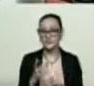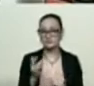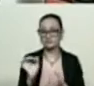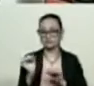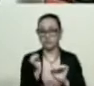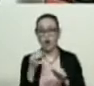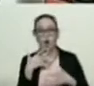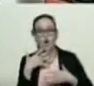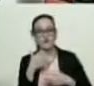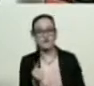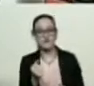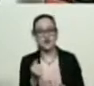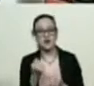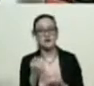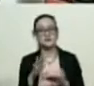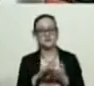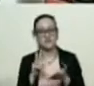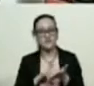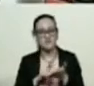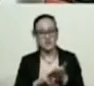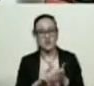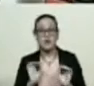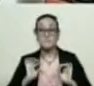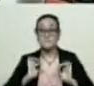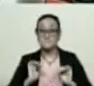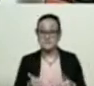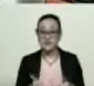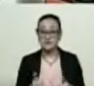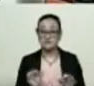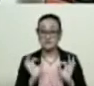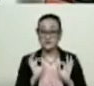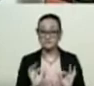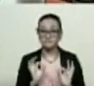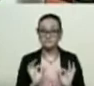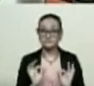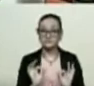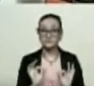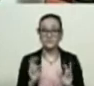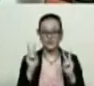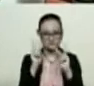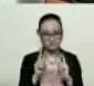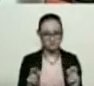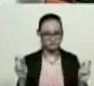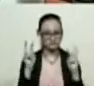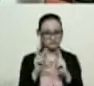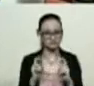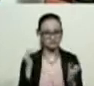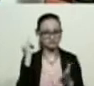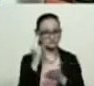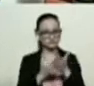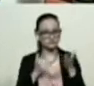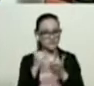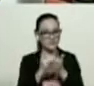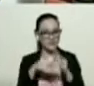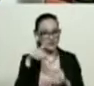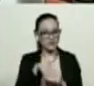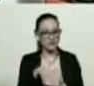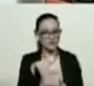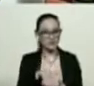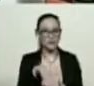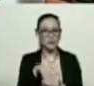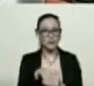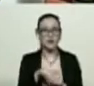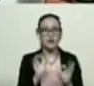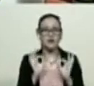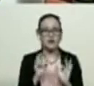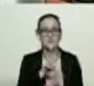confiable que lo hace transparente comienza justamente con la auditoría al registro electoral que se realizará el